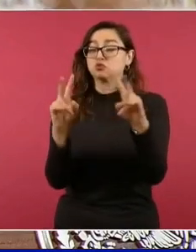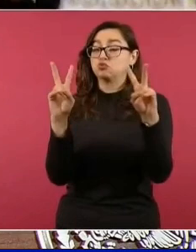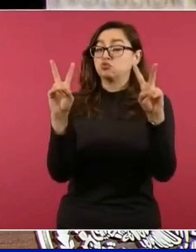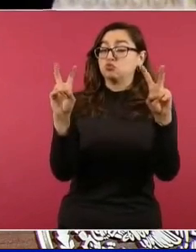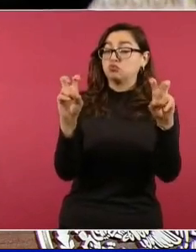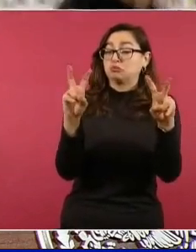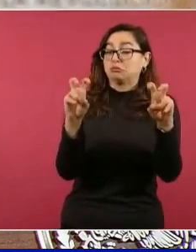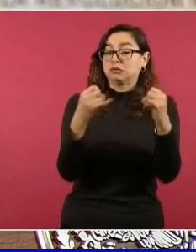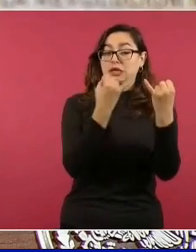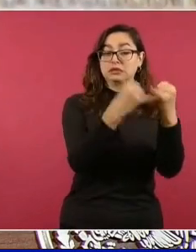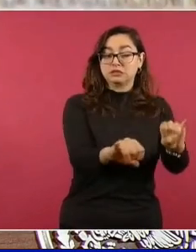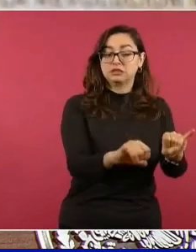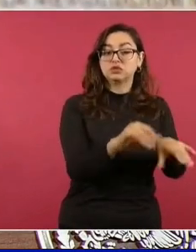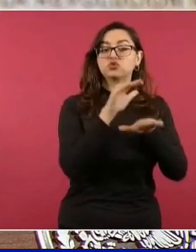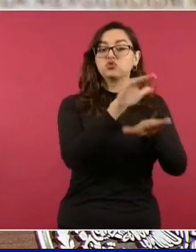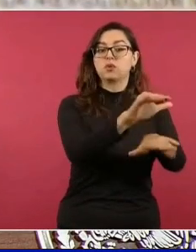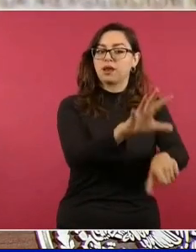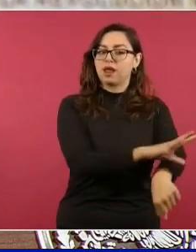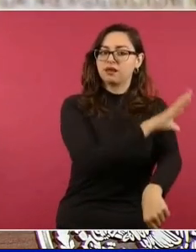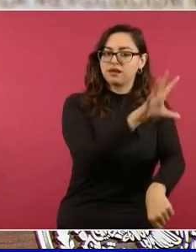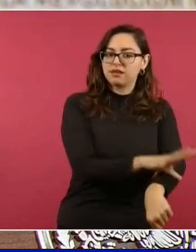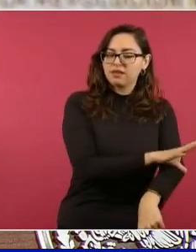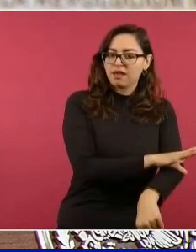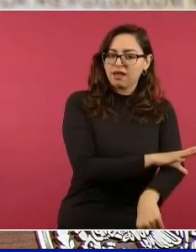en todo el sector energético.